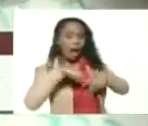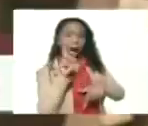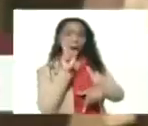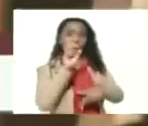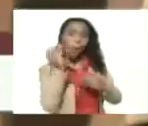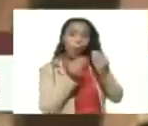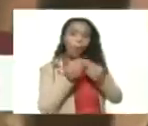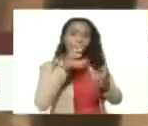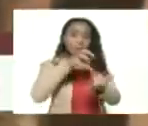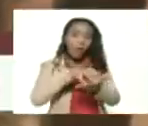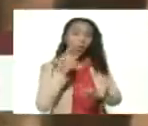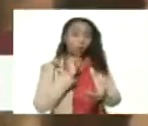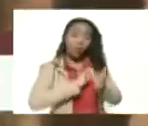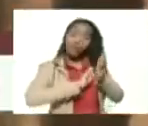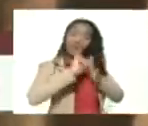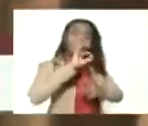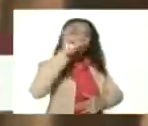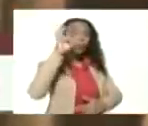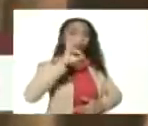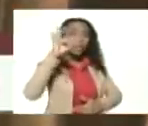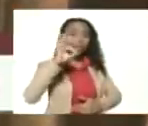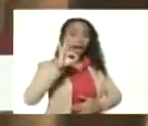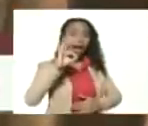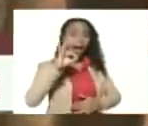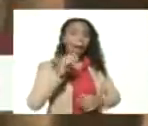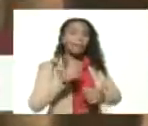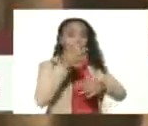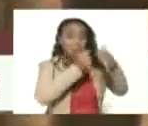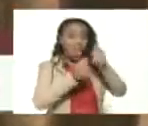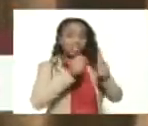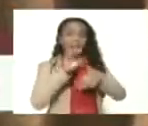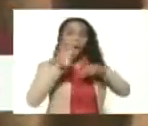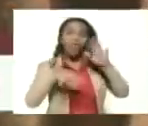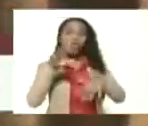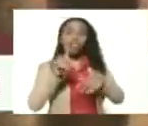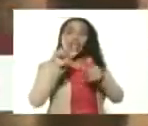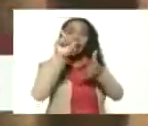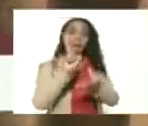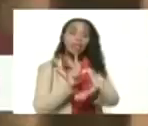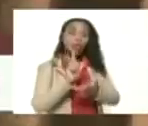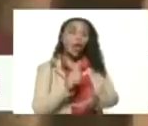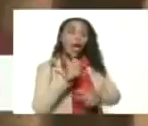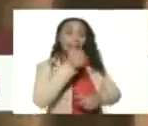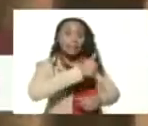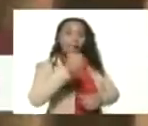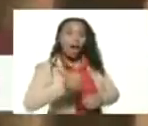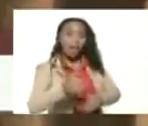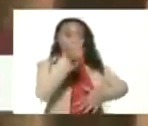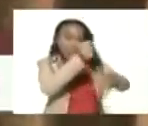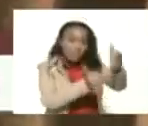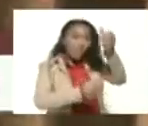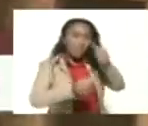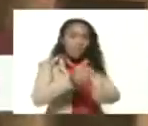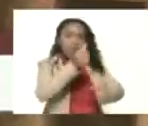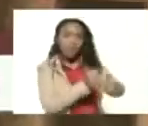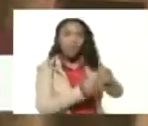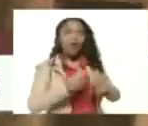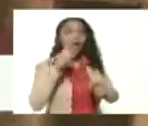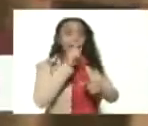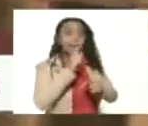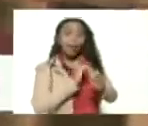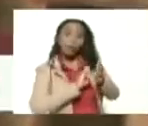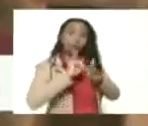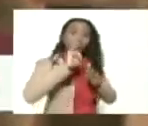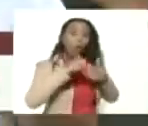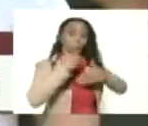un alto elevado porcentaje de leche, más de 14 litros en cada faena de ordeño, y así levantar el